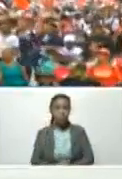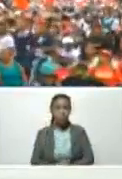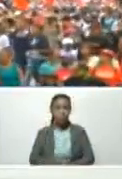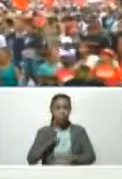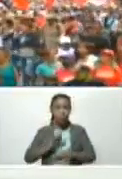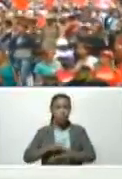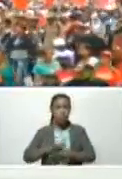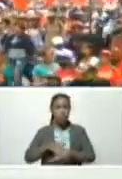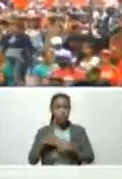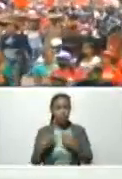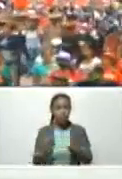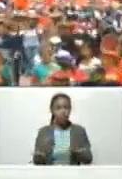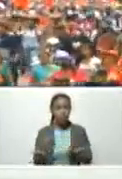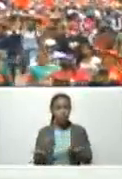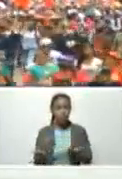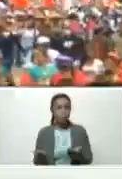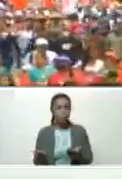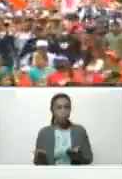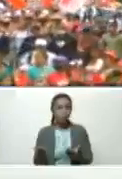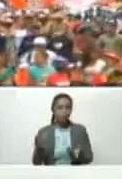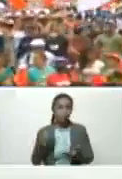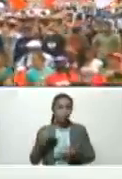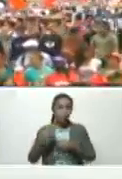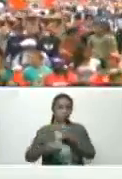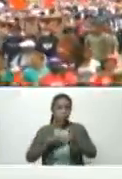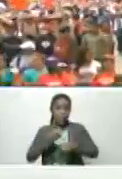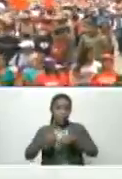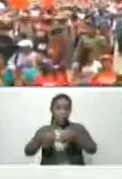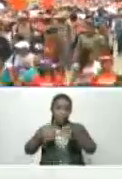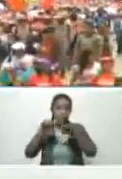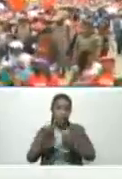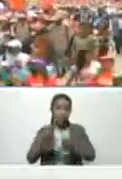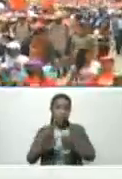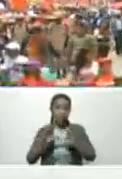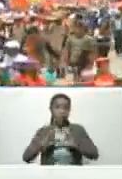porque hubo que suspender las clases,